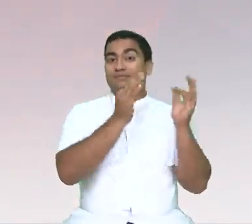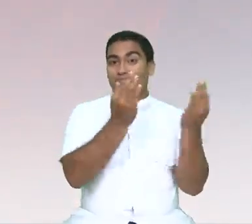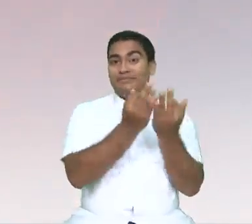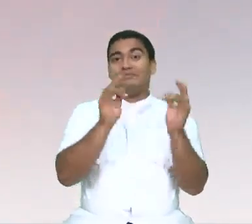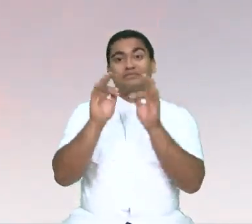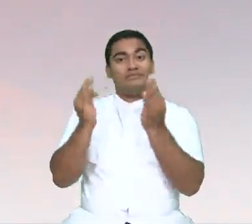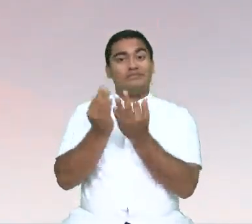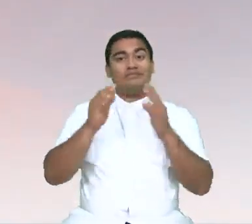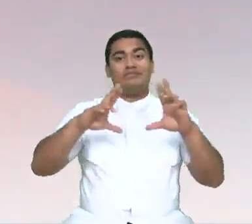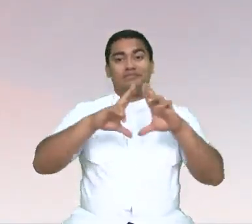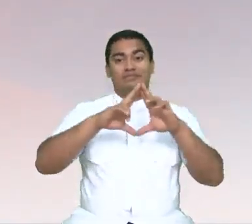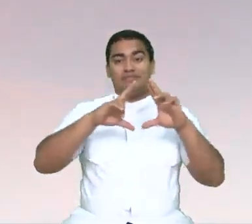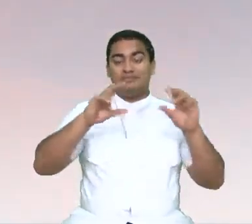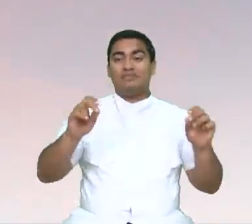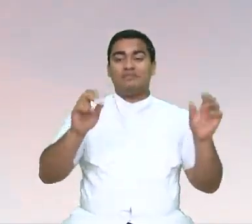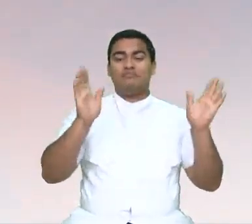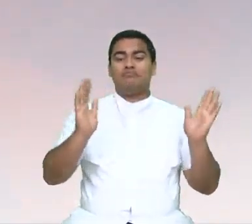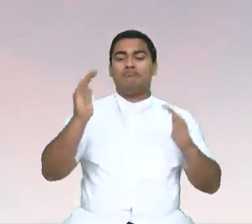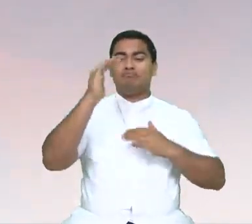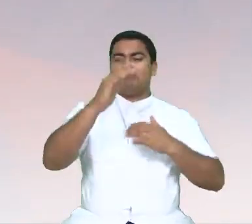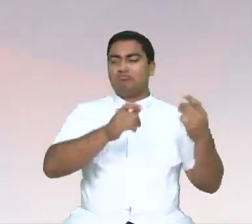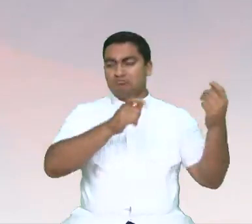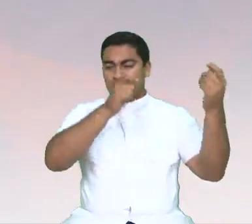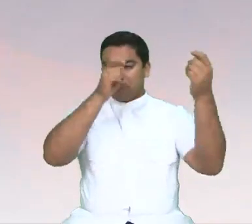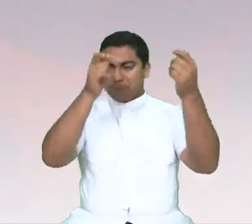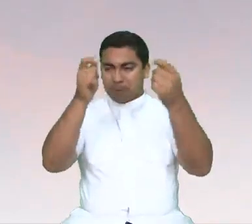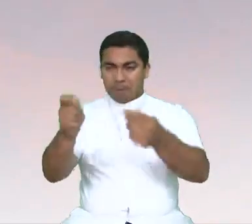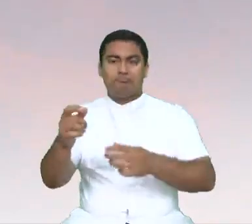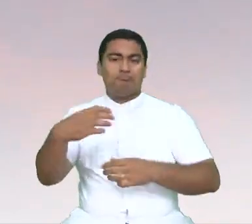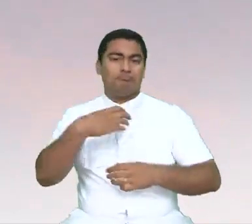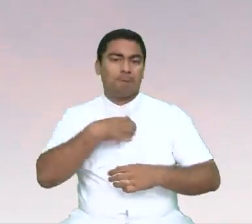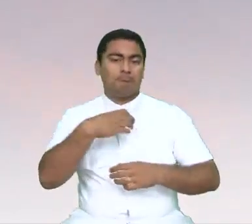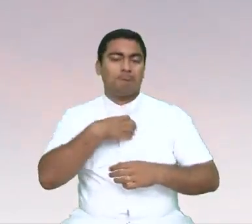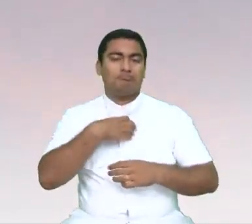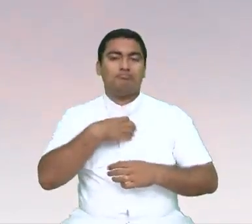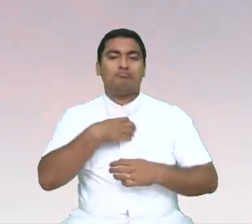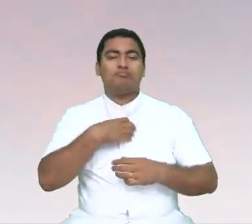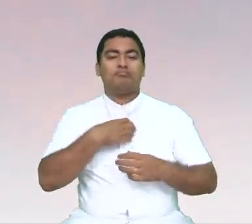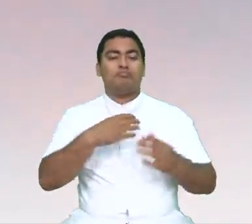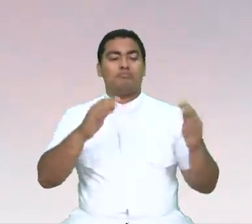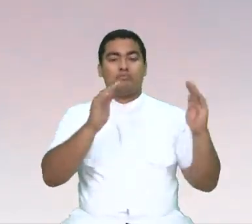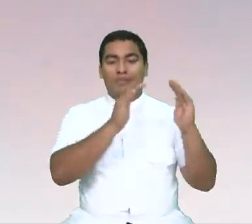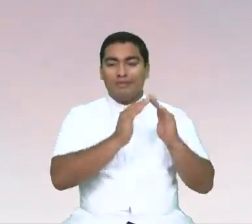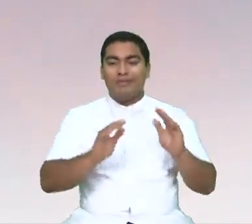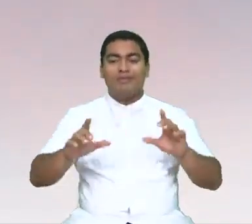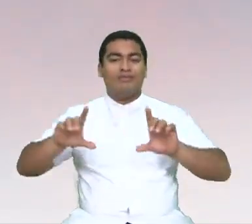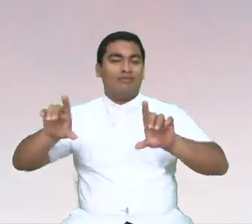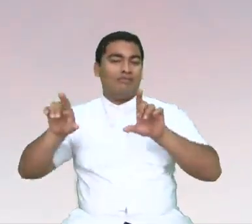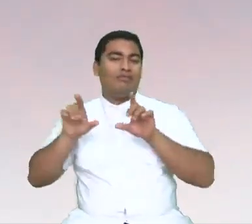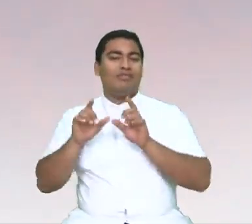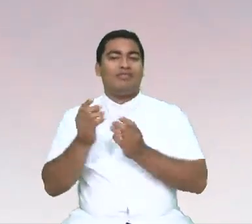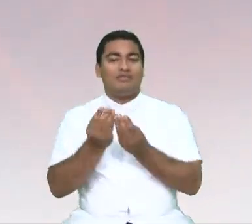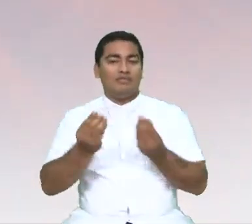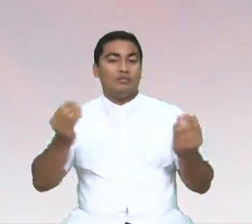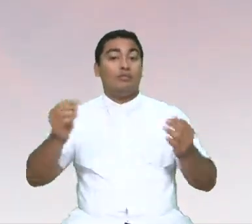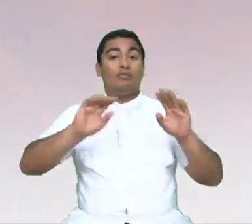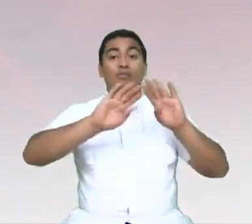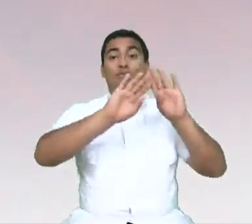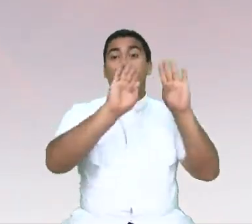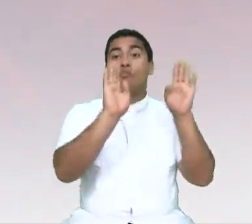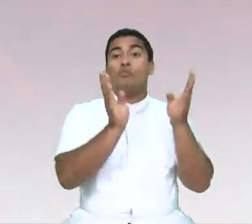son títulos de propiedad que estamos distribuyendo en todo el país para mujeres propietarias